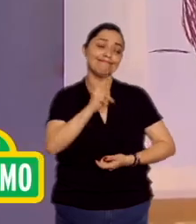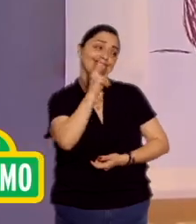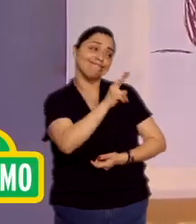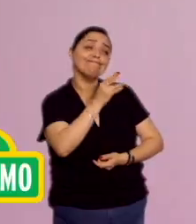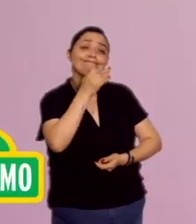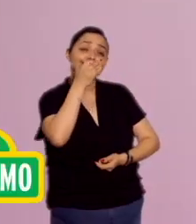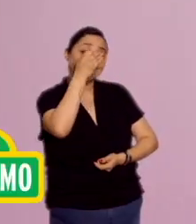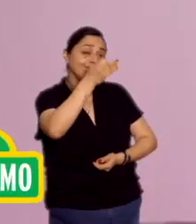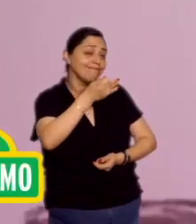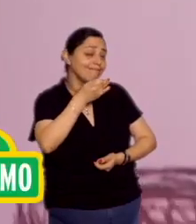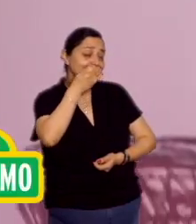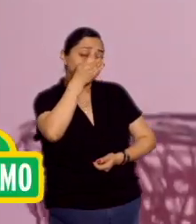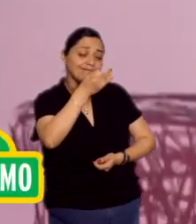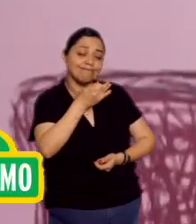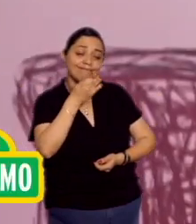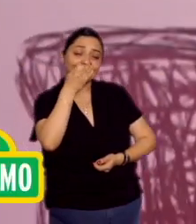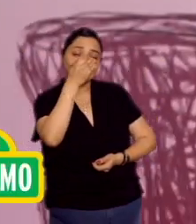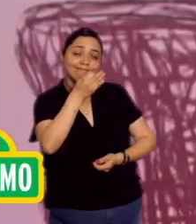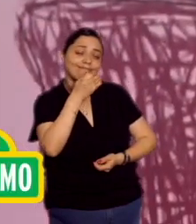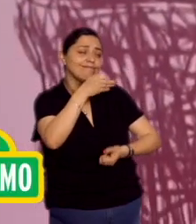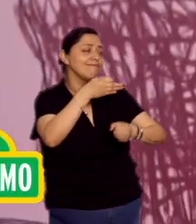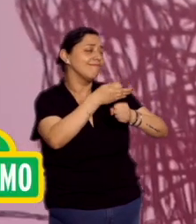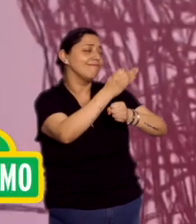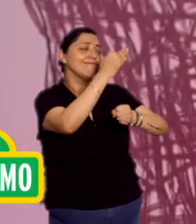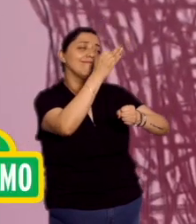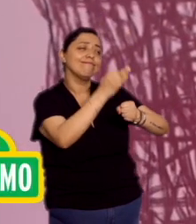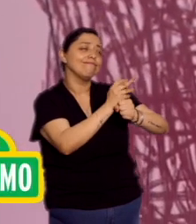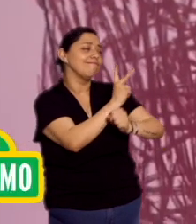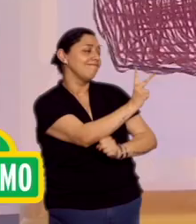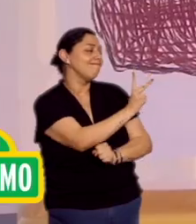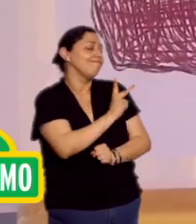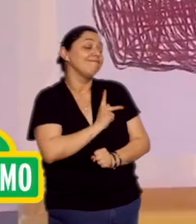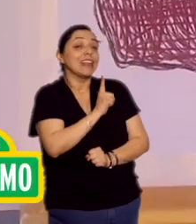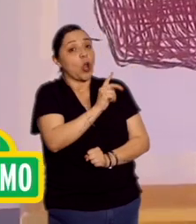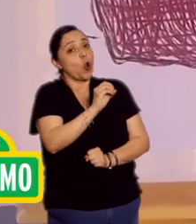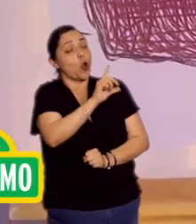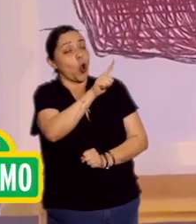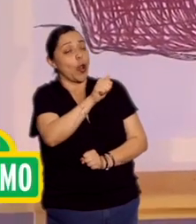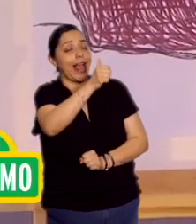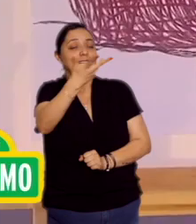flor rosada y simpática como Lola.